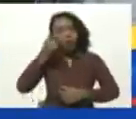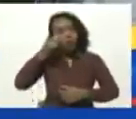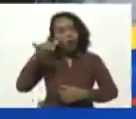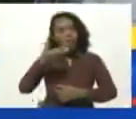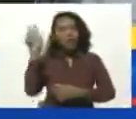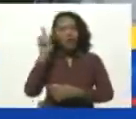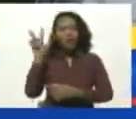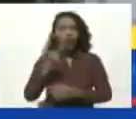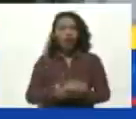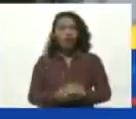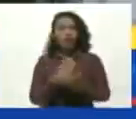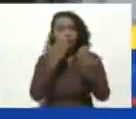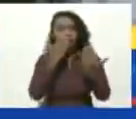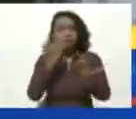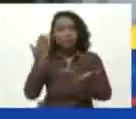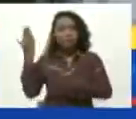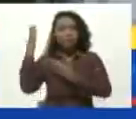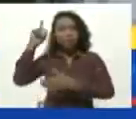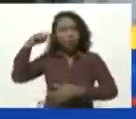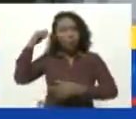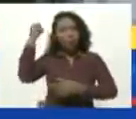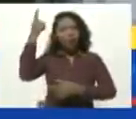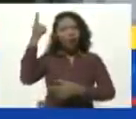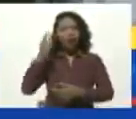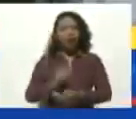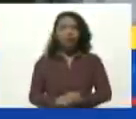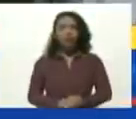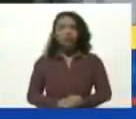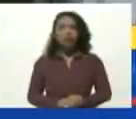Venezuela. Adelante, Guárico.